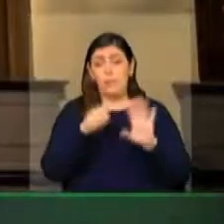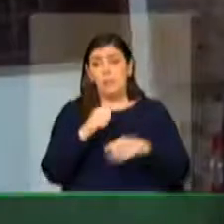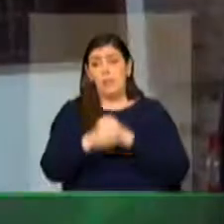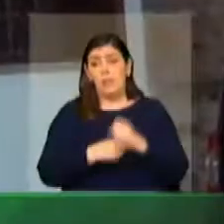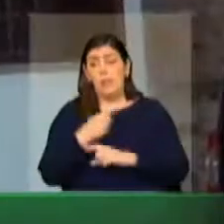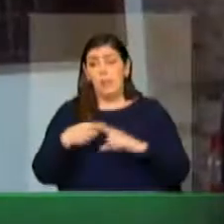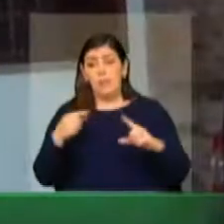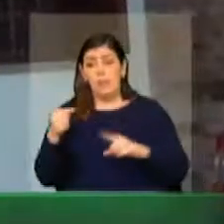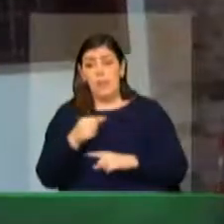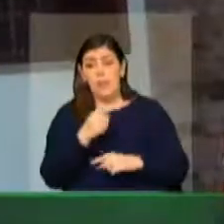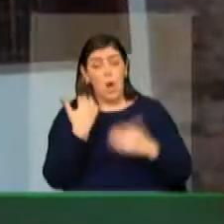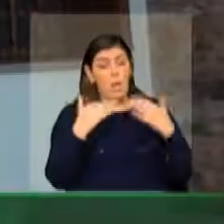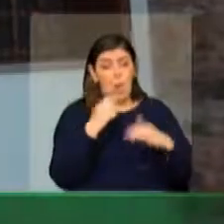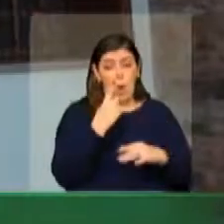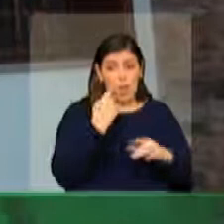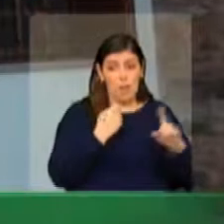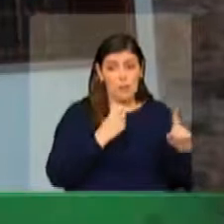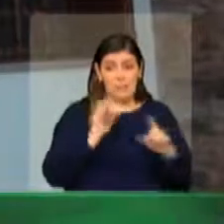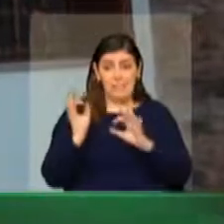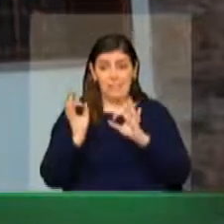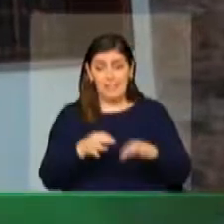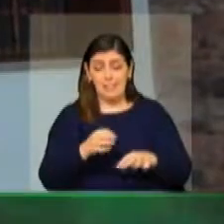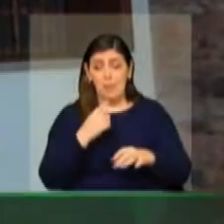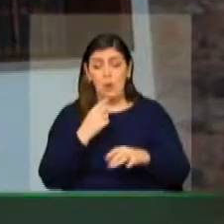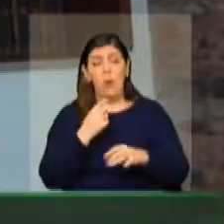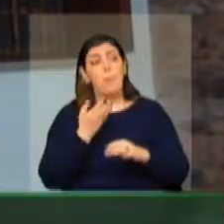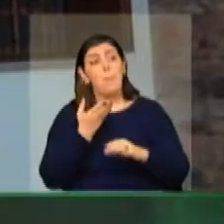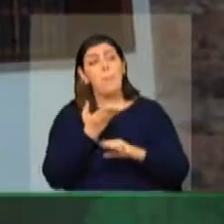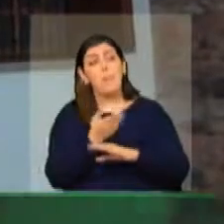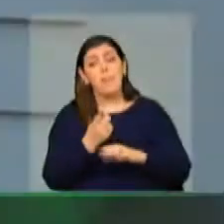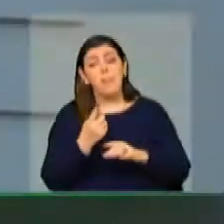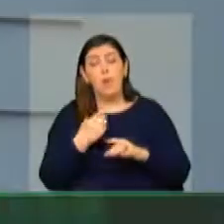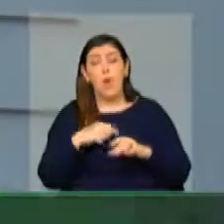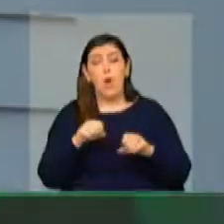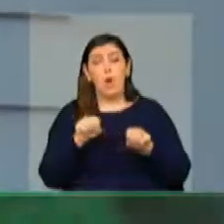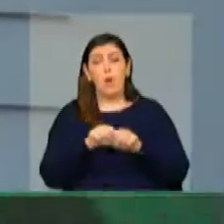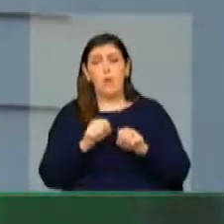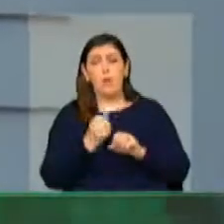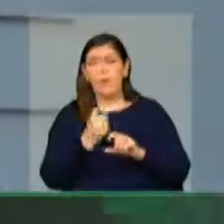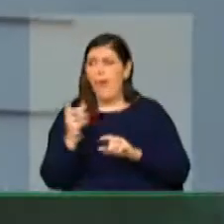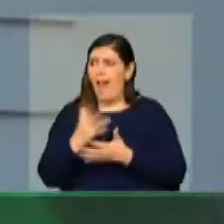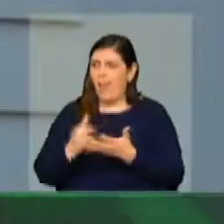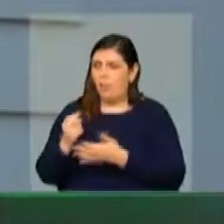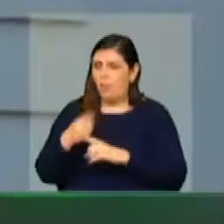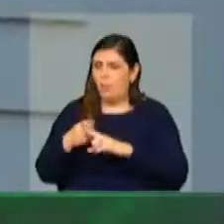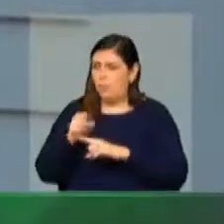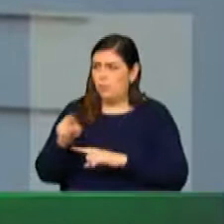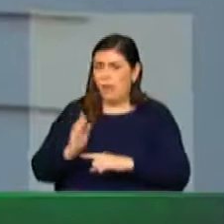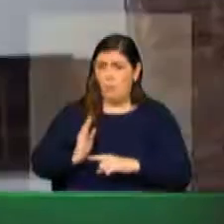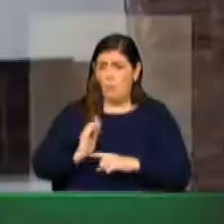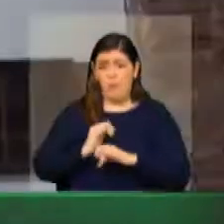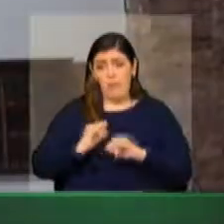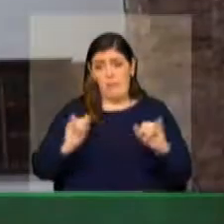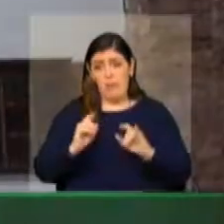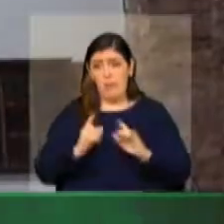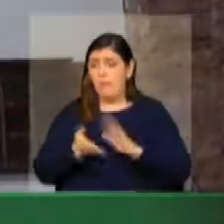del adolescente, un hombre de 26 años, llegó y le pidió a su sobrino que lo ayude a abusar de la mujer. Tras ser abusada, la víctima se fue de